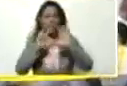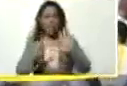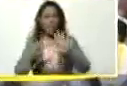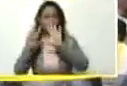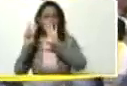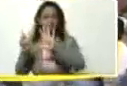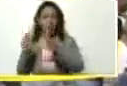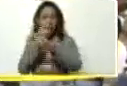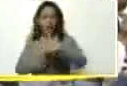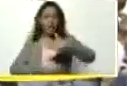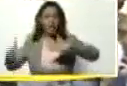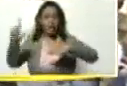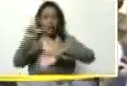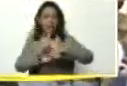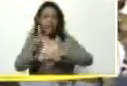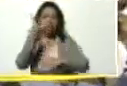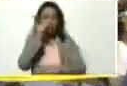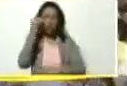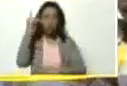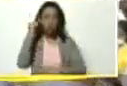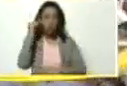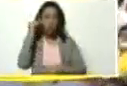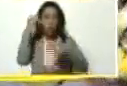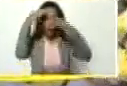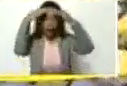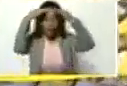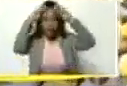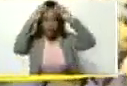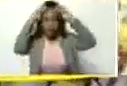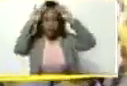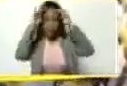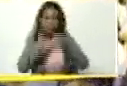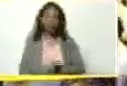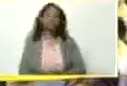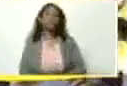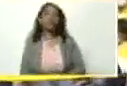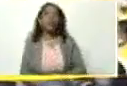177 licenciados y licenciadas en enfermería,